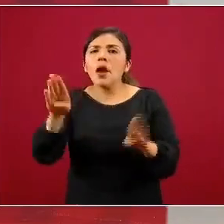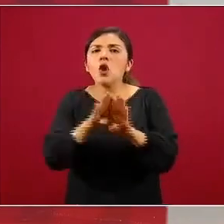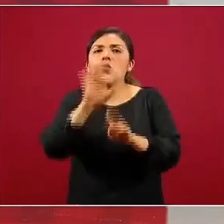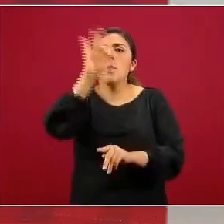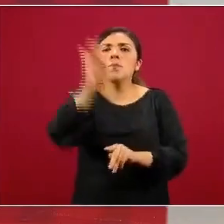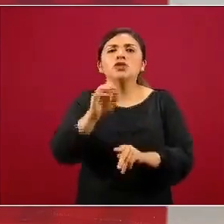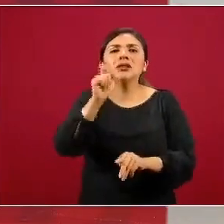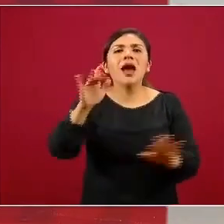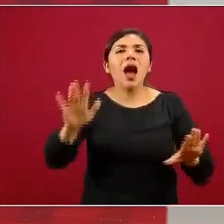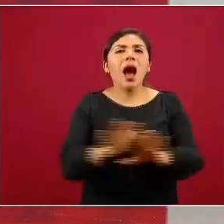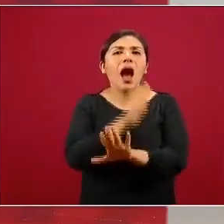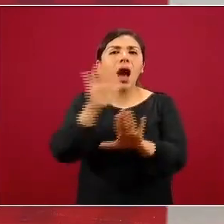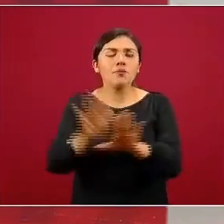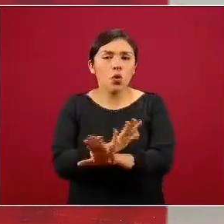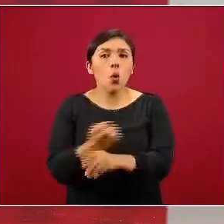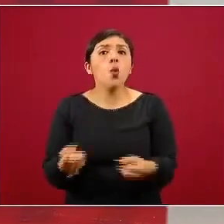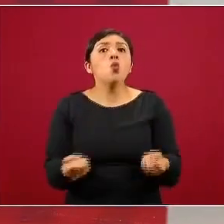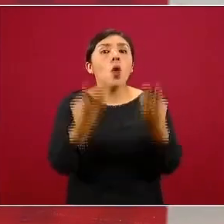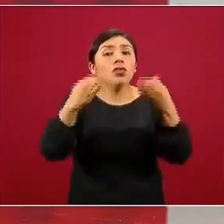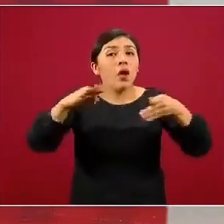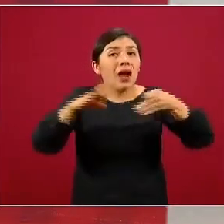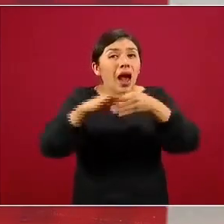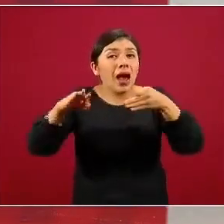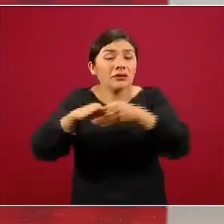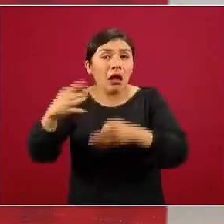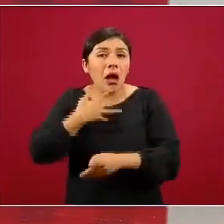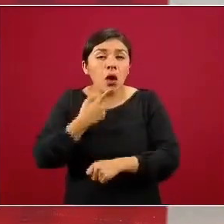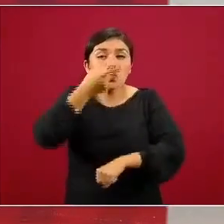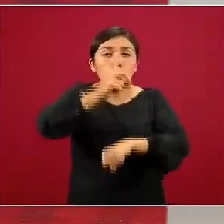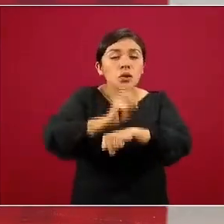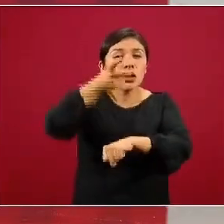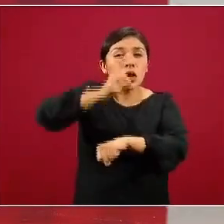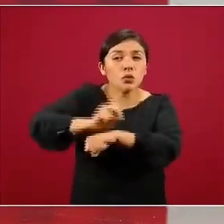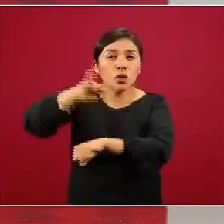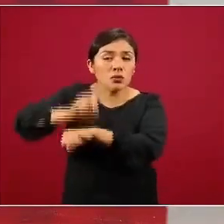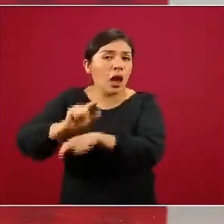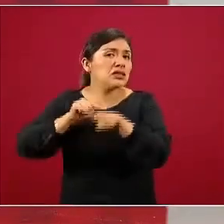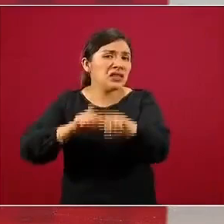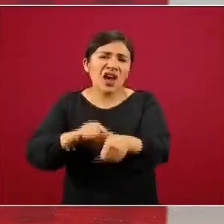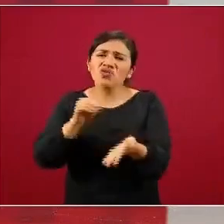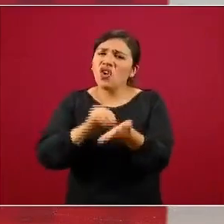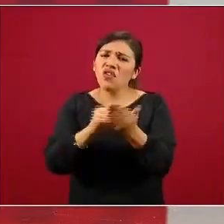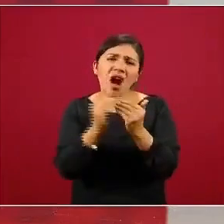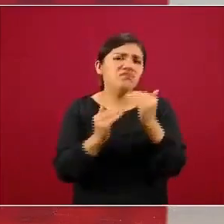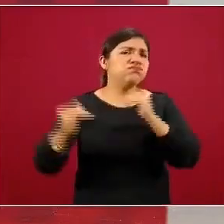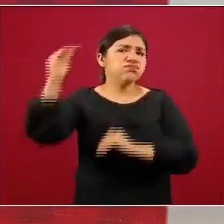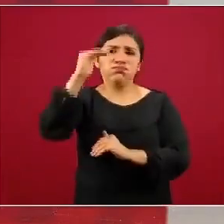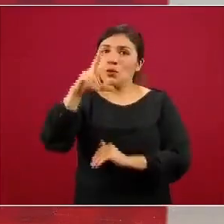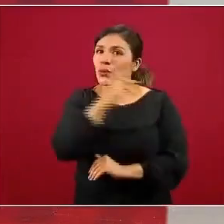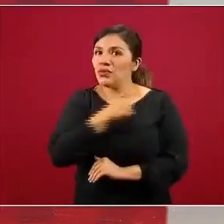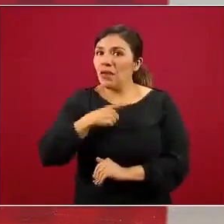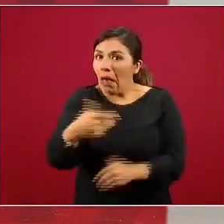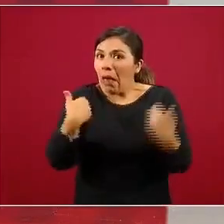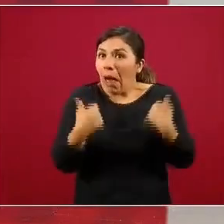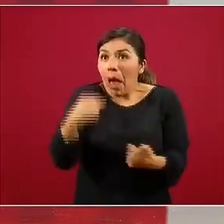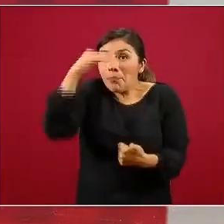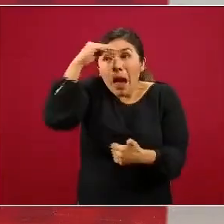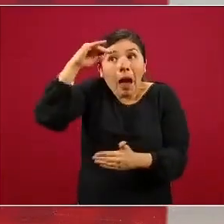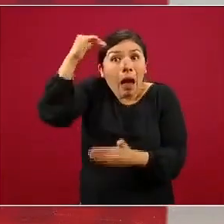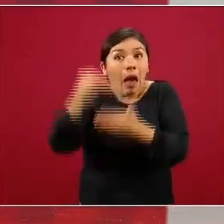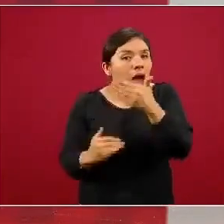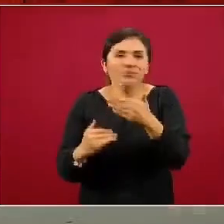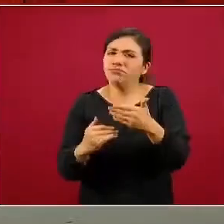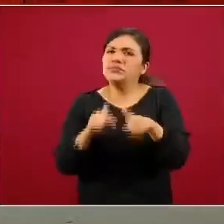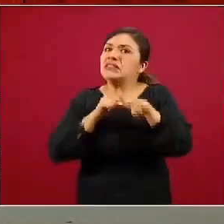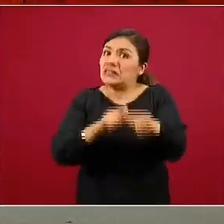porcentaje de cambio. El número de casos que se presentan diariamente sigue siendo muy alto. Esto no debe confundirse nadie con eso. La